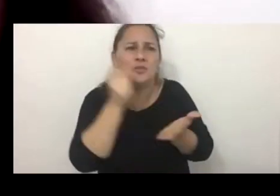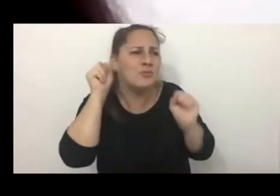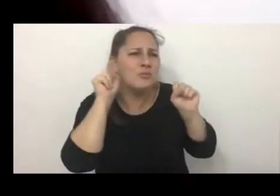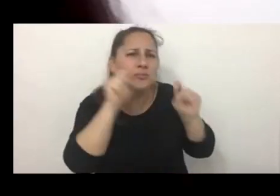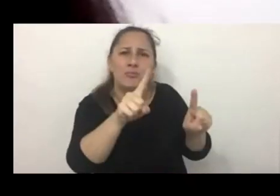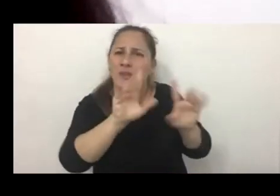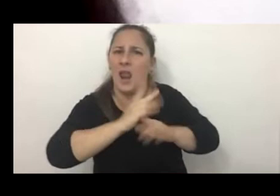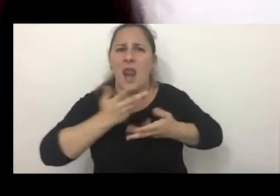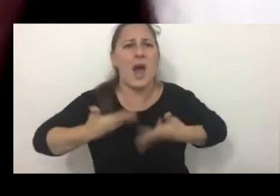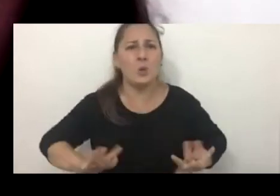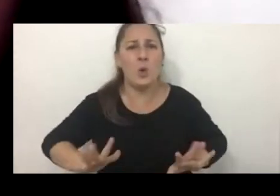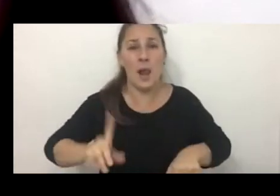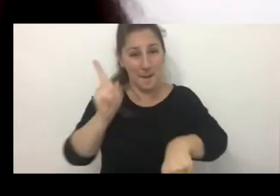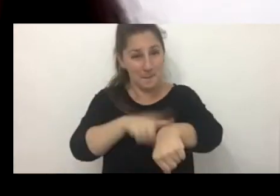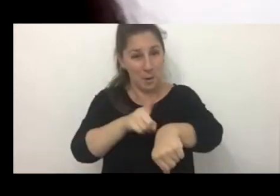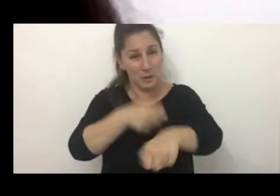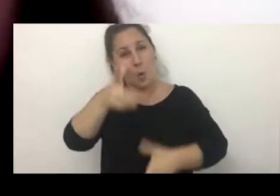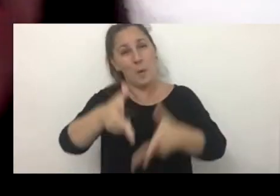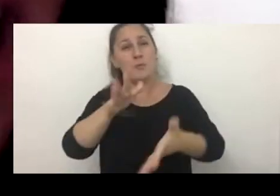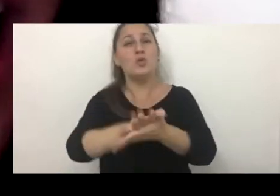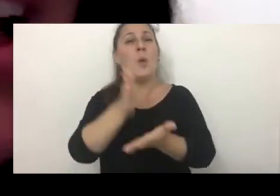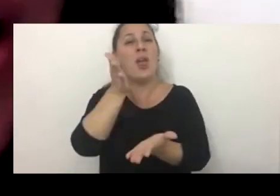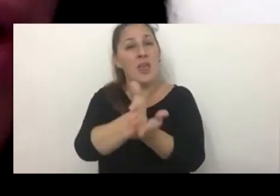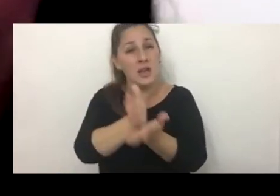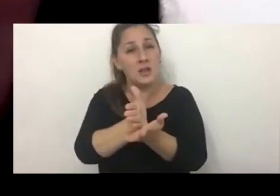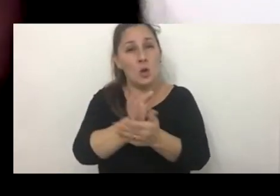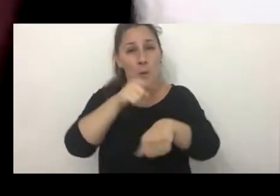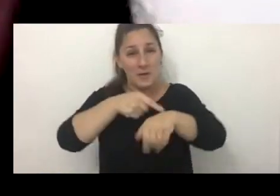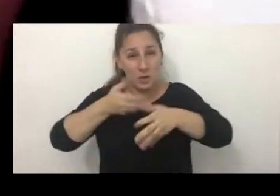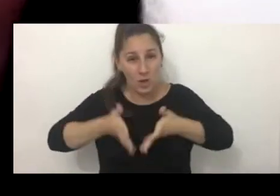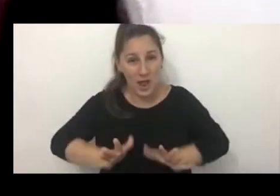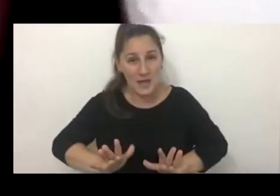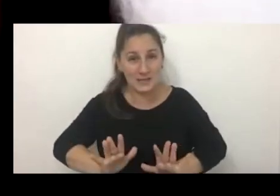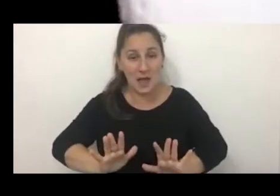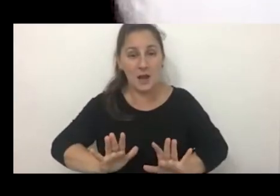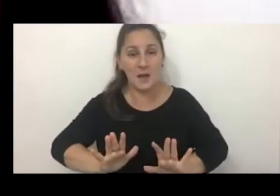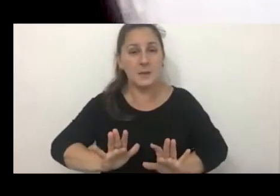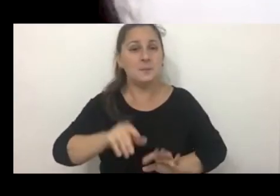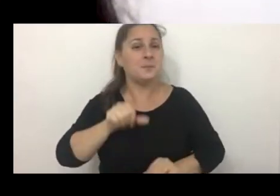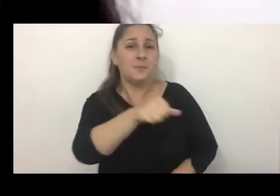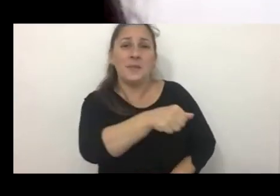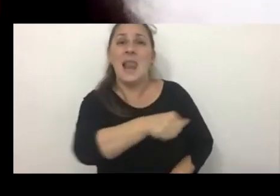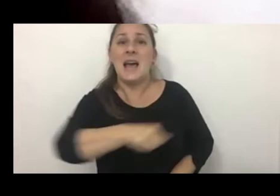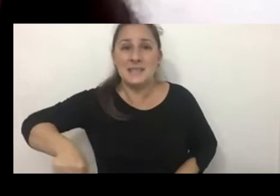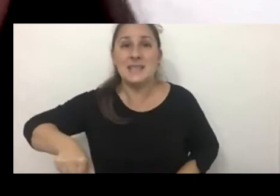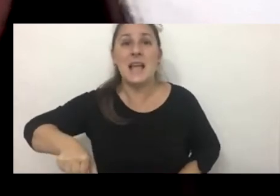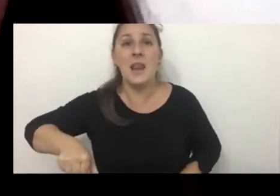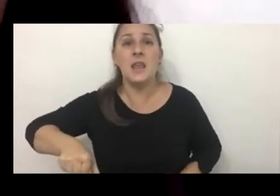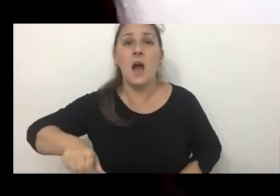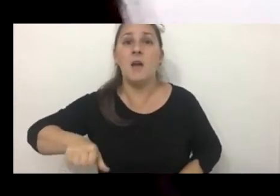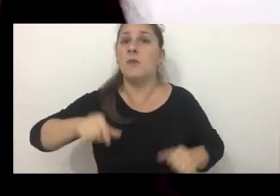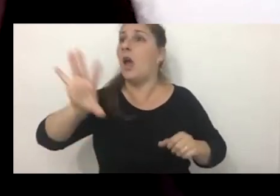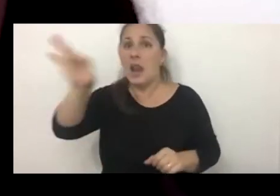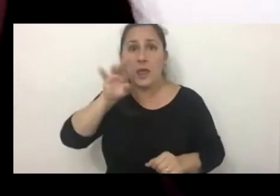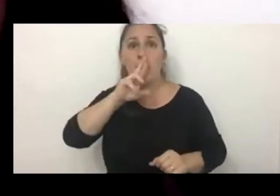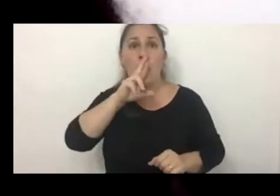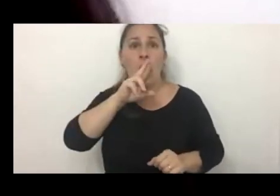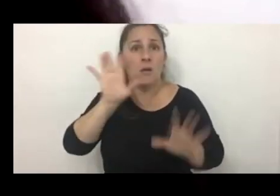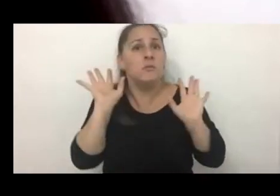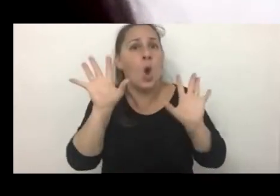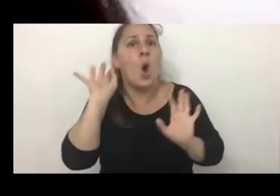para conocer cuáles son las opciones disponibles y en función de eso y con información completa, poder